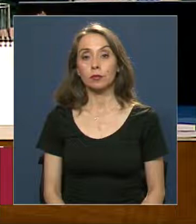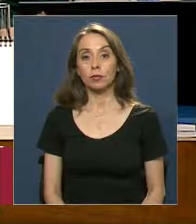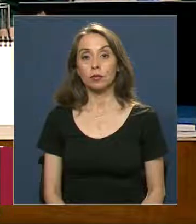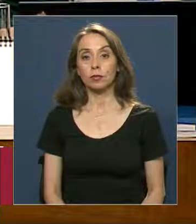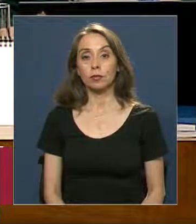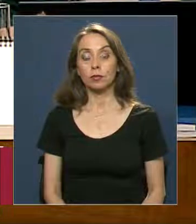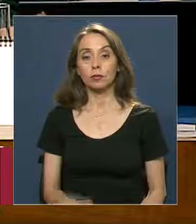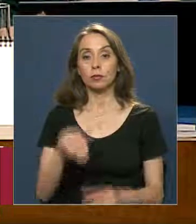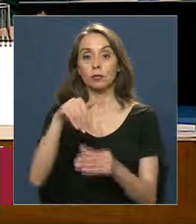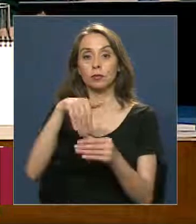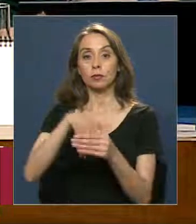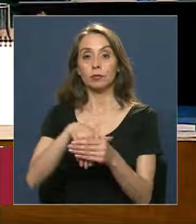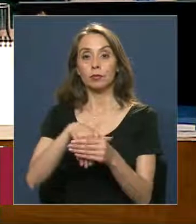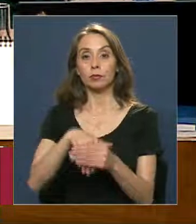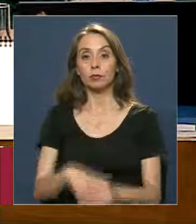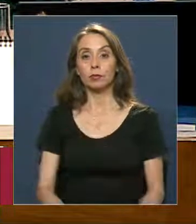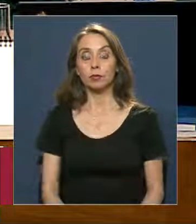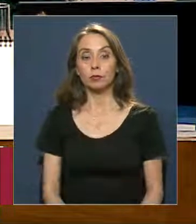En votación.